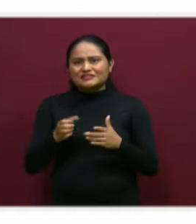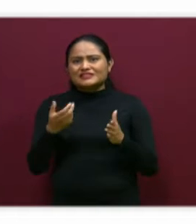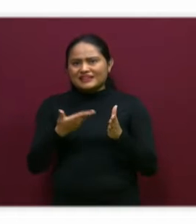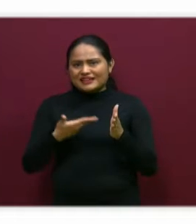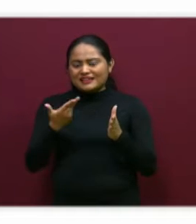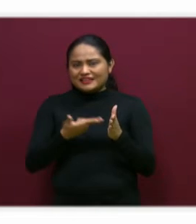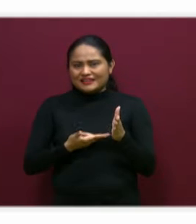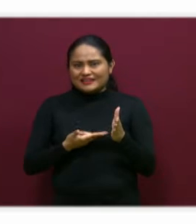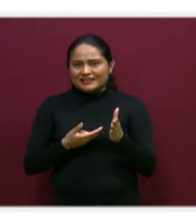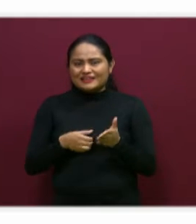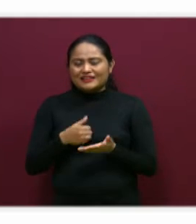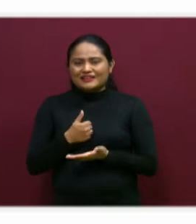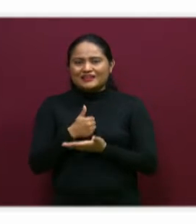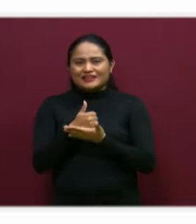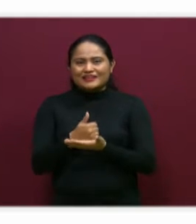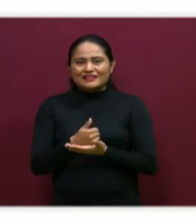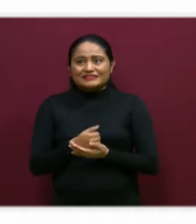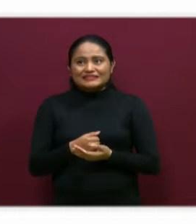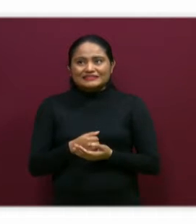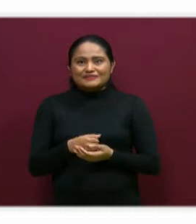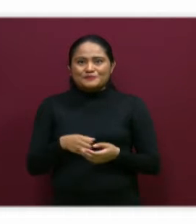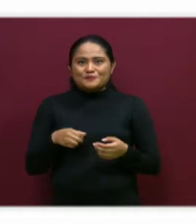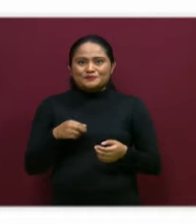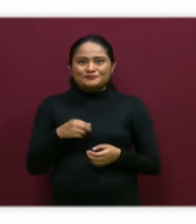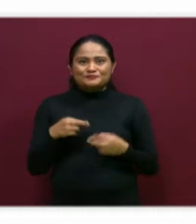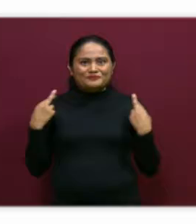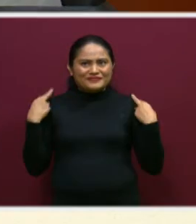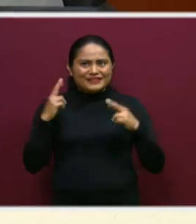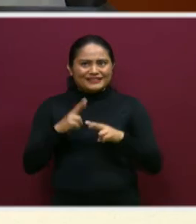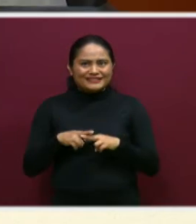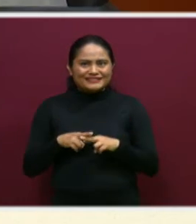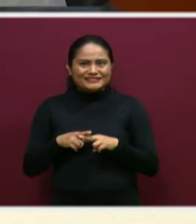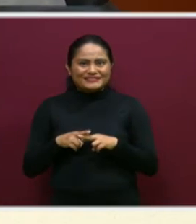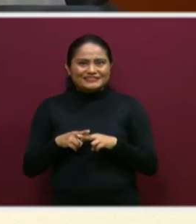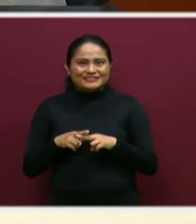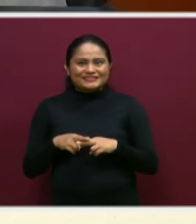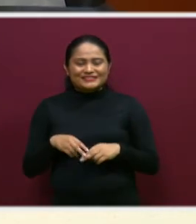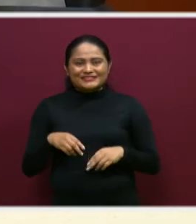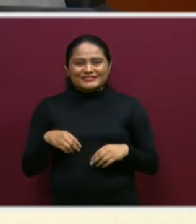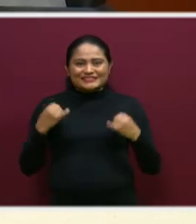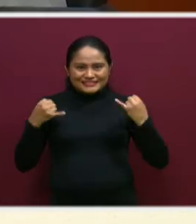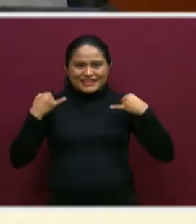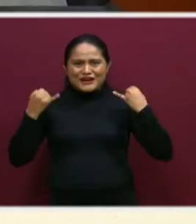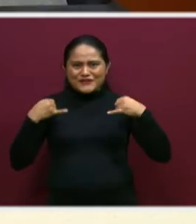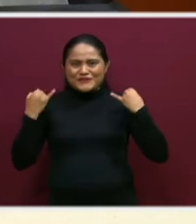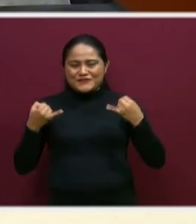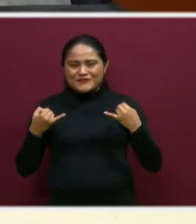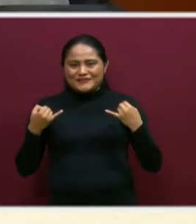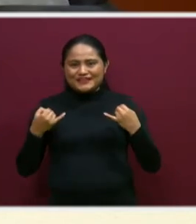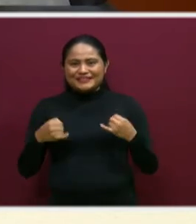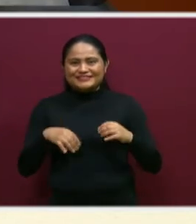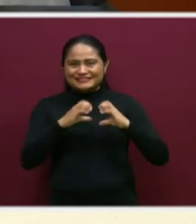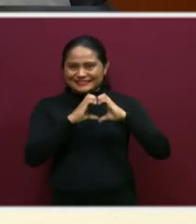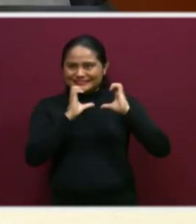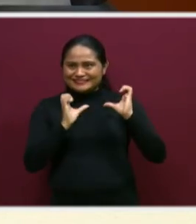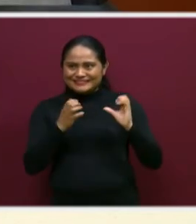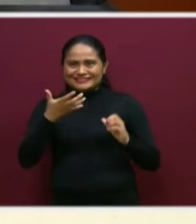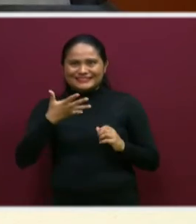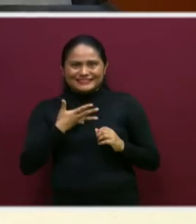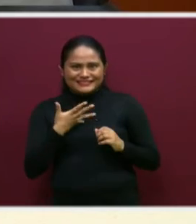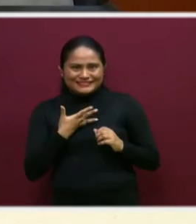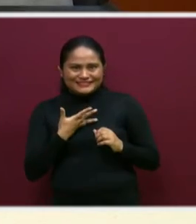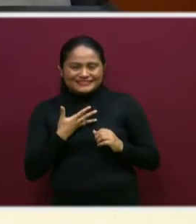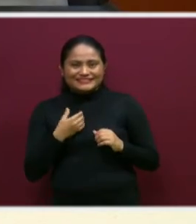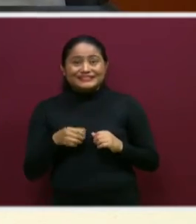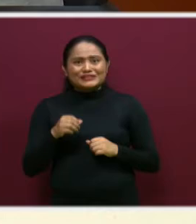están muy jóvenes para tener el corazón roto pues yo avalo para la primaria secundaria en el corazón roto entonces barbaridad y